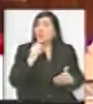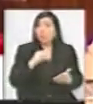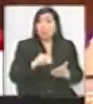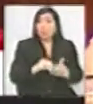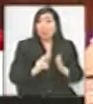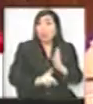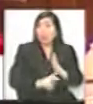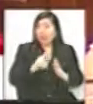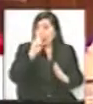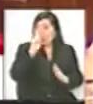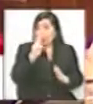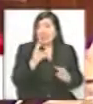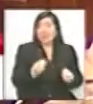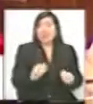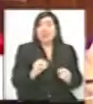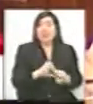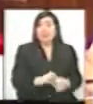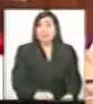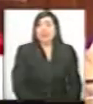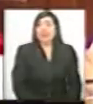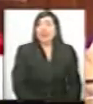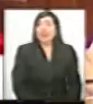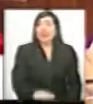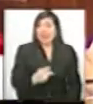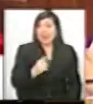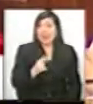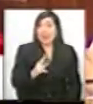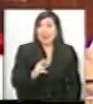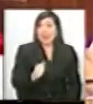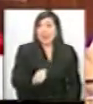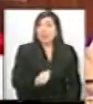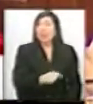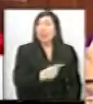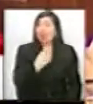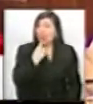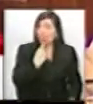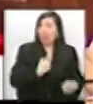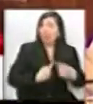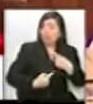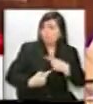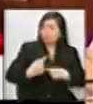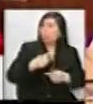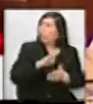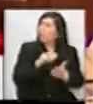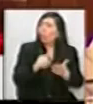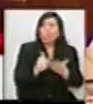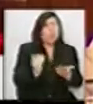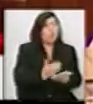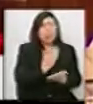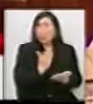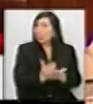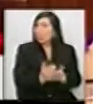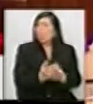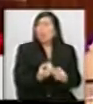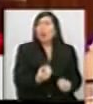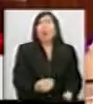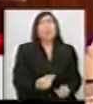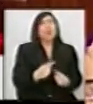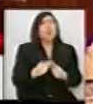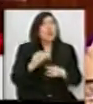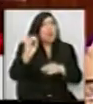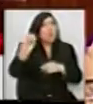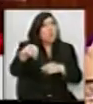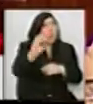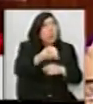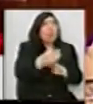ocurrido en el norte del país la congresista ayer el congresista nando ceballos nos han venido contando el problema que hay en zonas como cura mori por